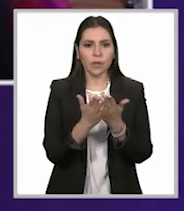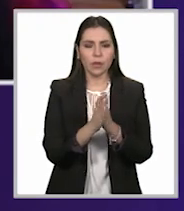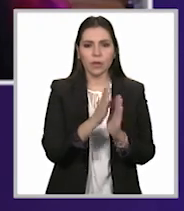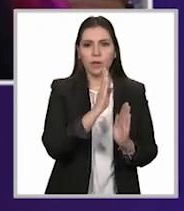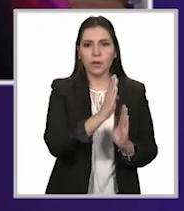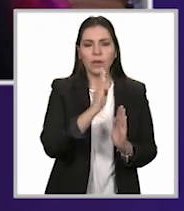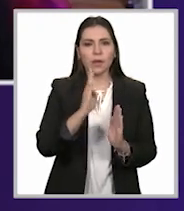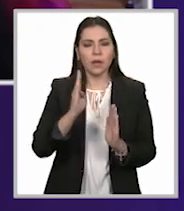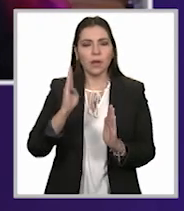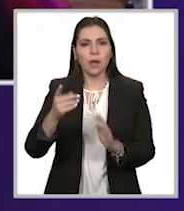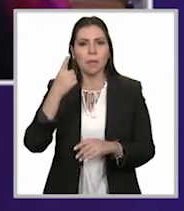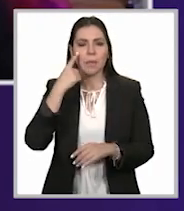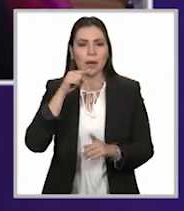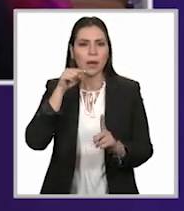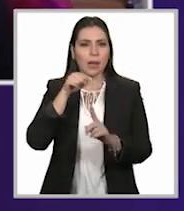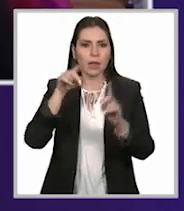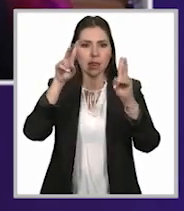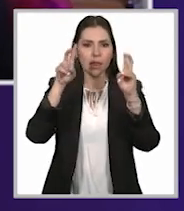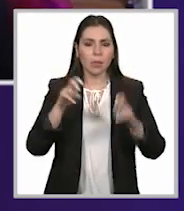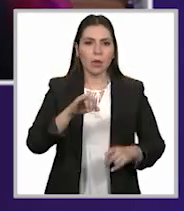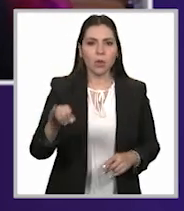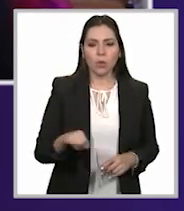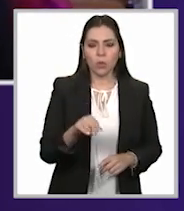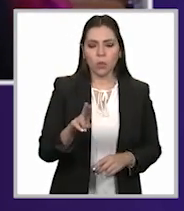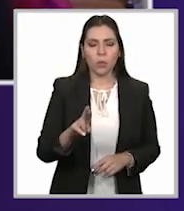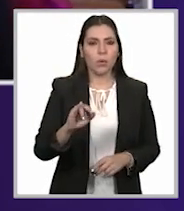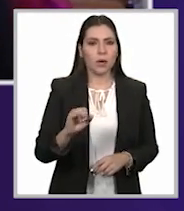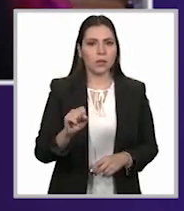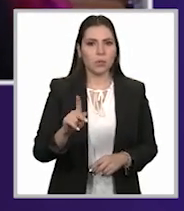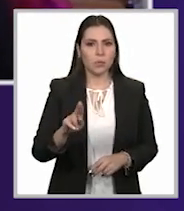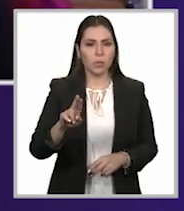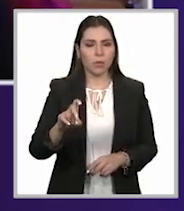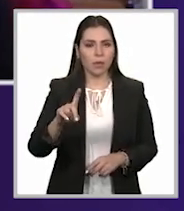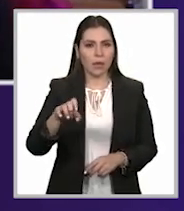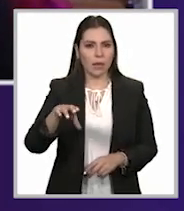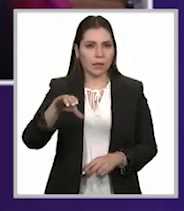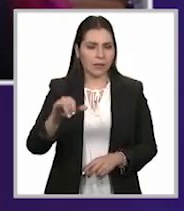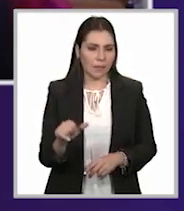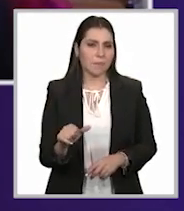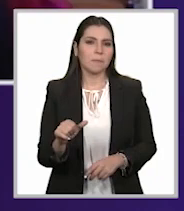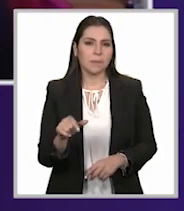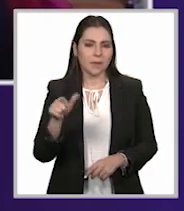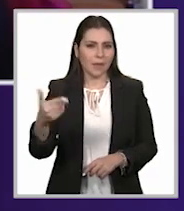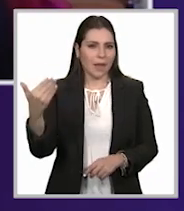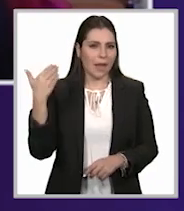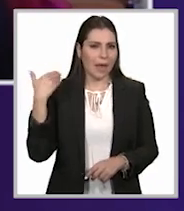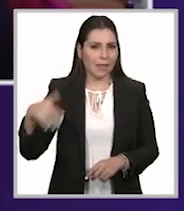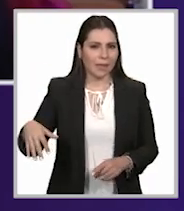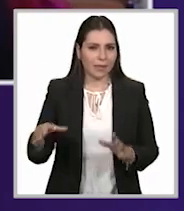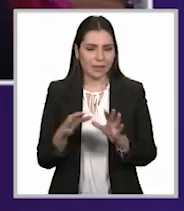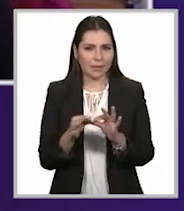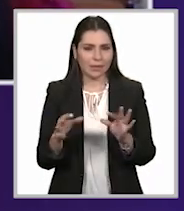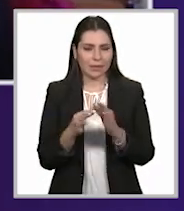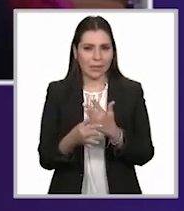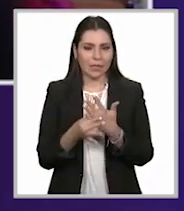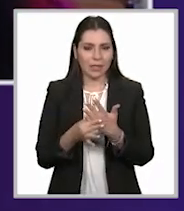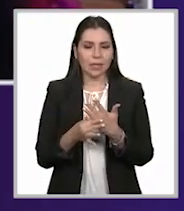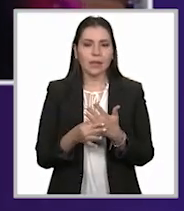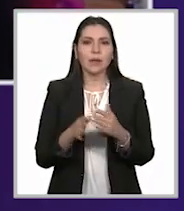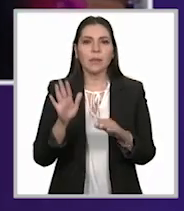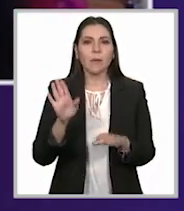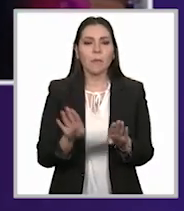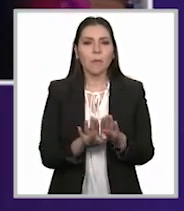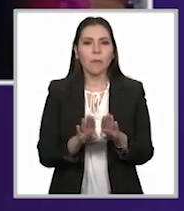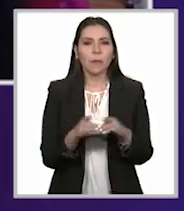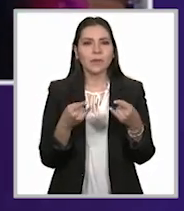de cuadernos de jurisprudencia que lo que pretenden precisamente, como tú ya decías, refería a Dworkin, contar